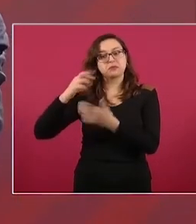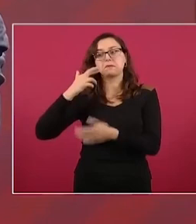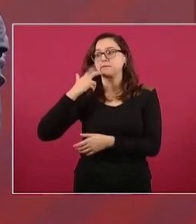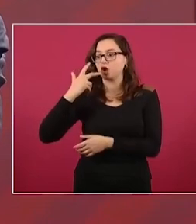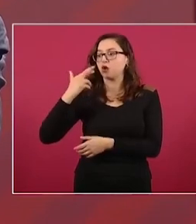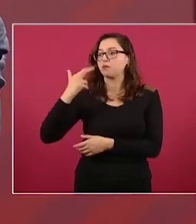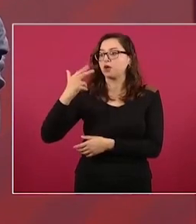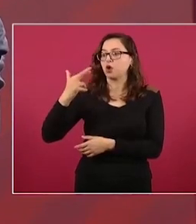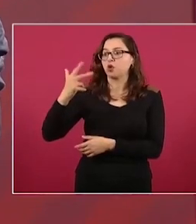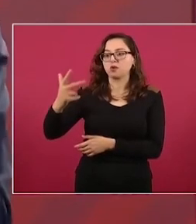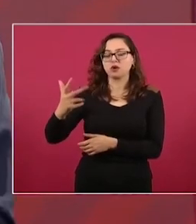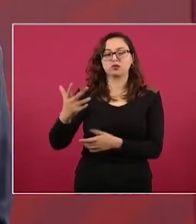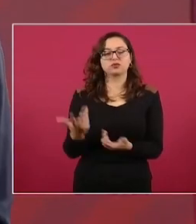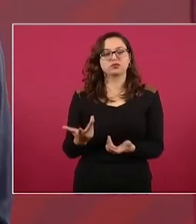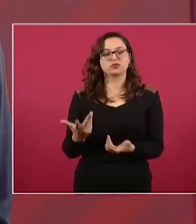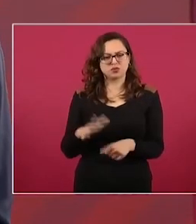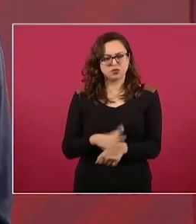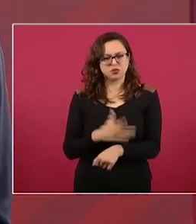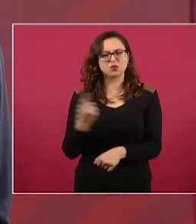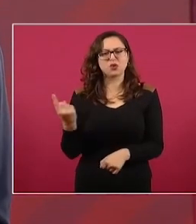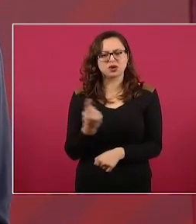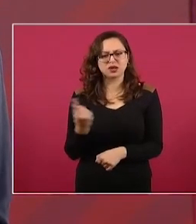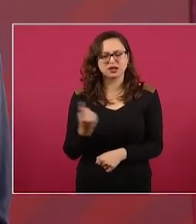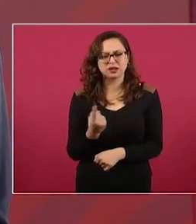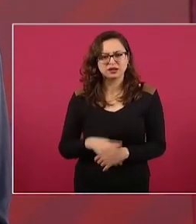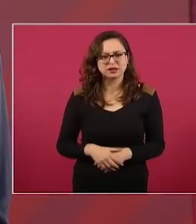Esto se debe a tres factores.